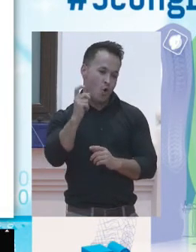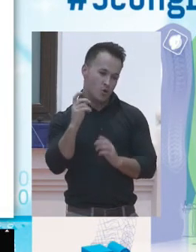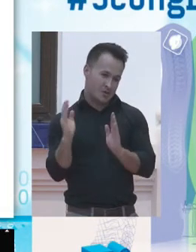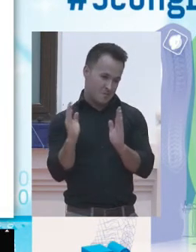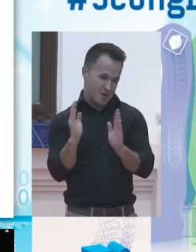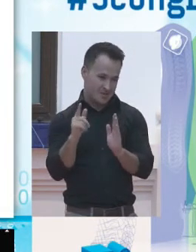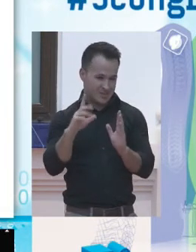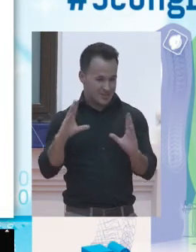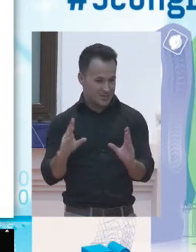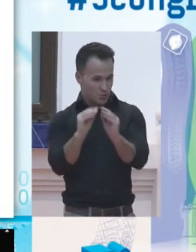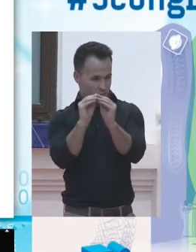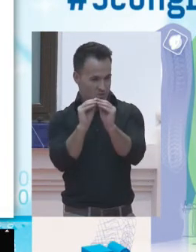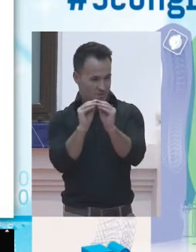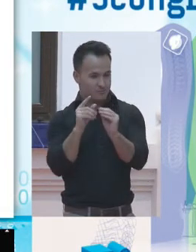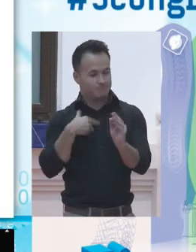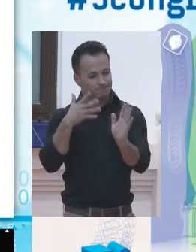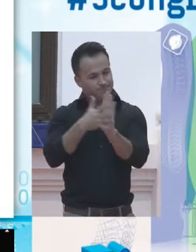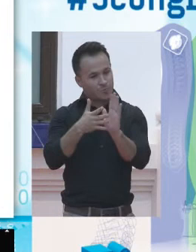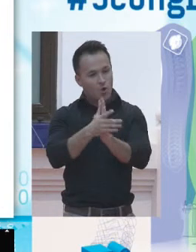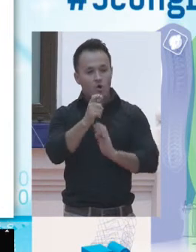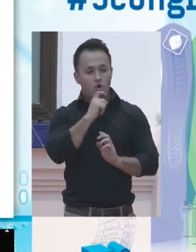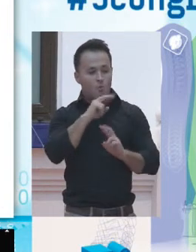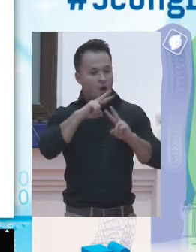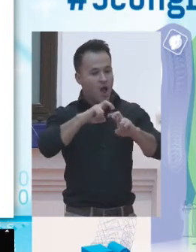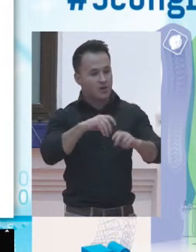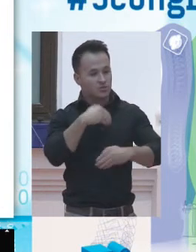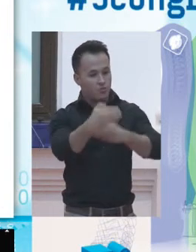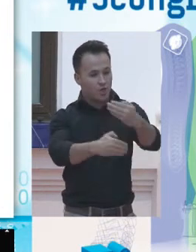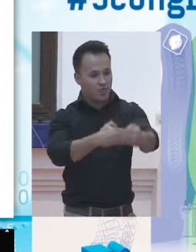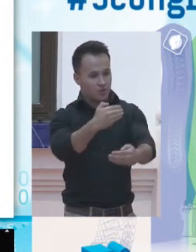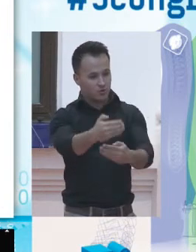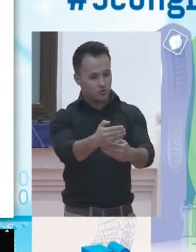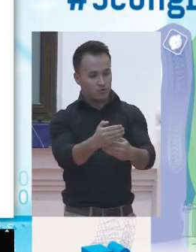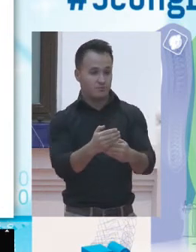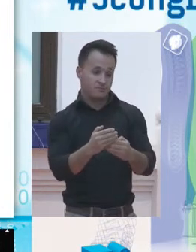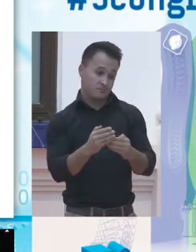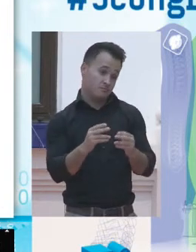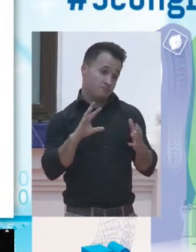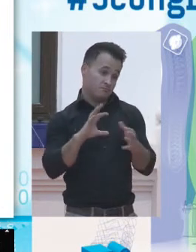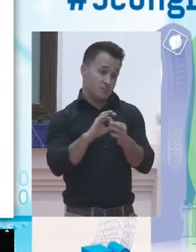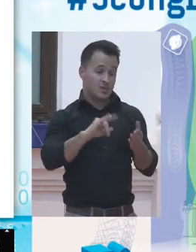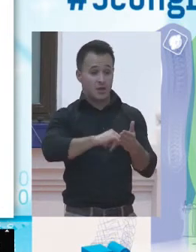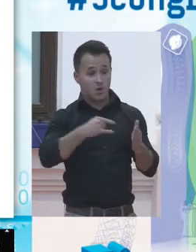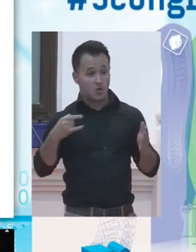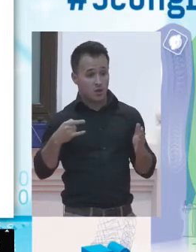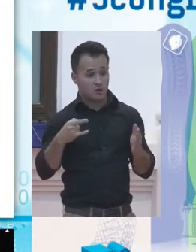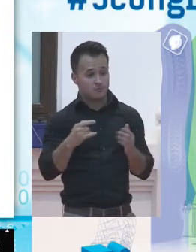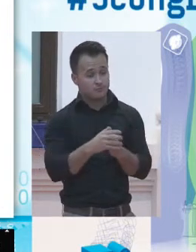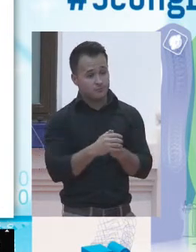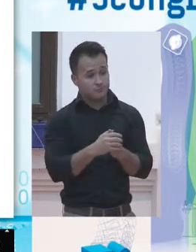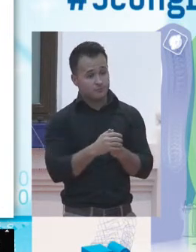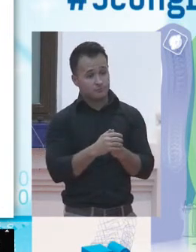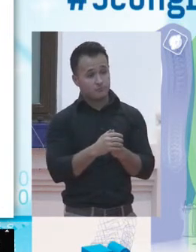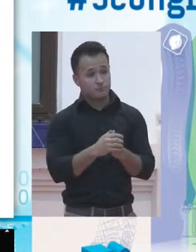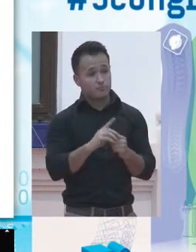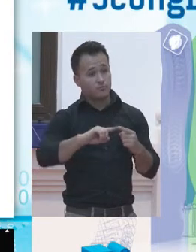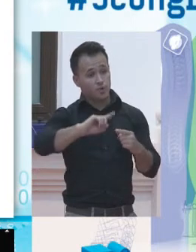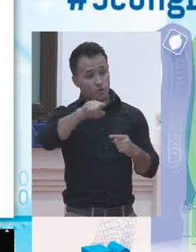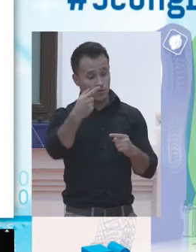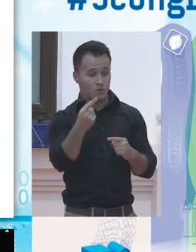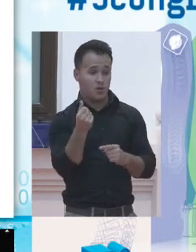el que explico cómo el análisis de procesos y la inversión en tecnología nos lleva a reducir nuestros